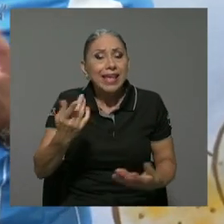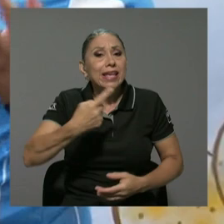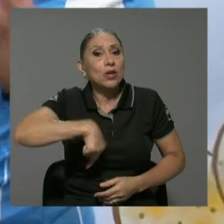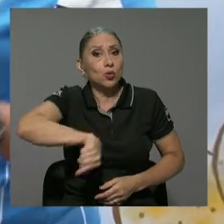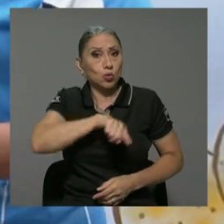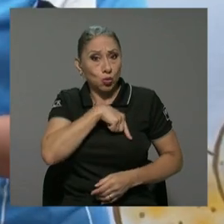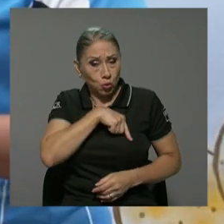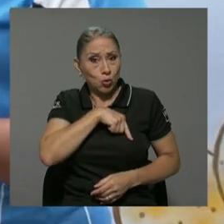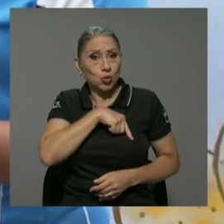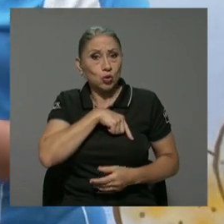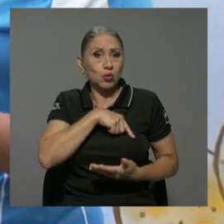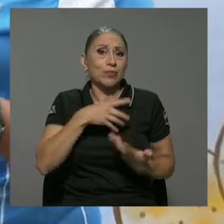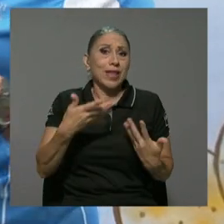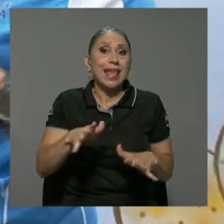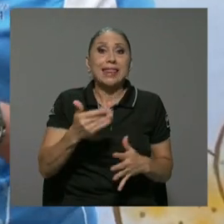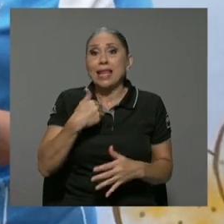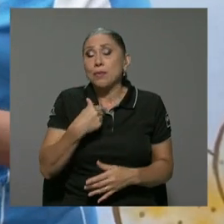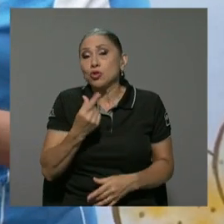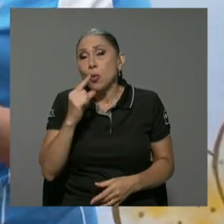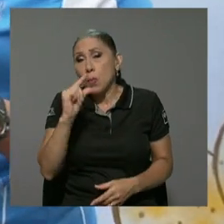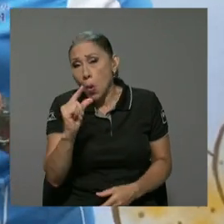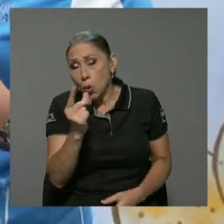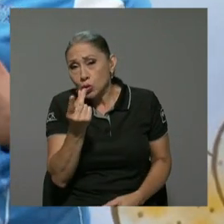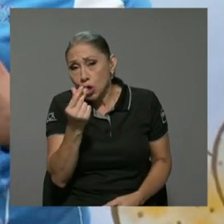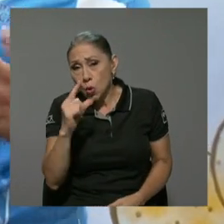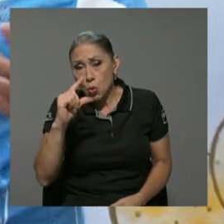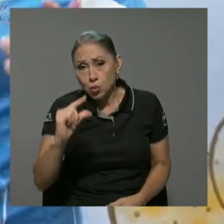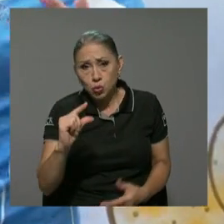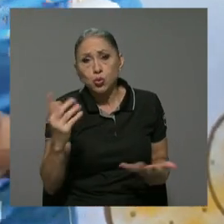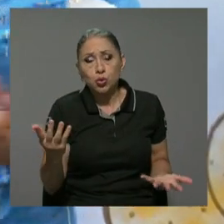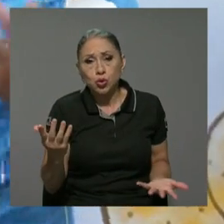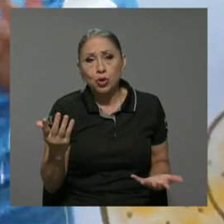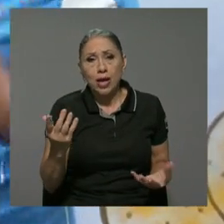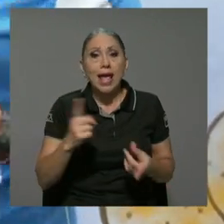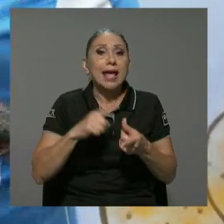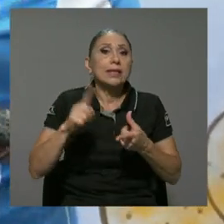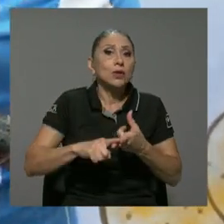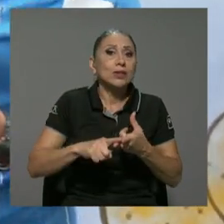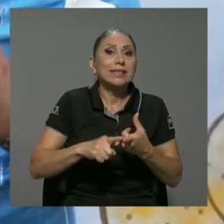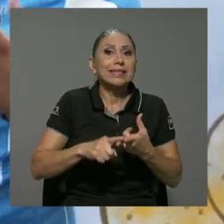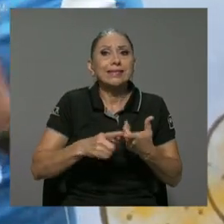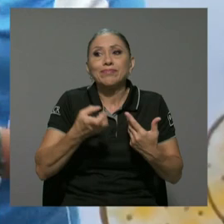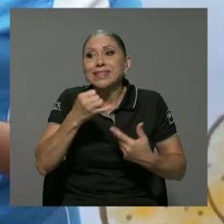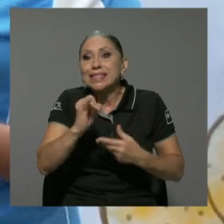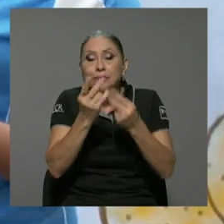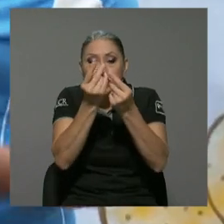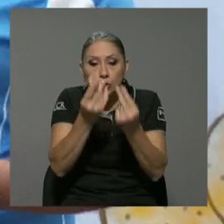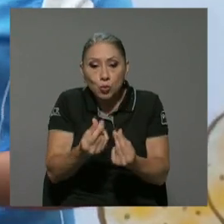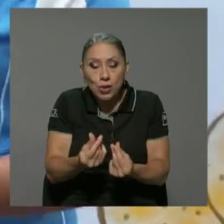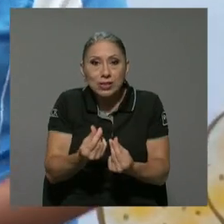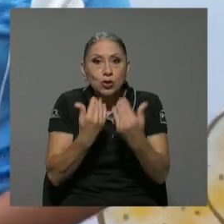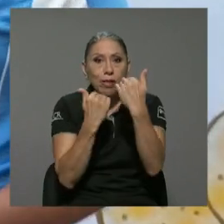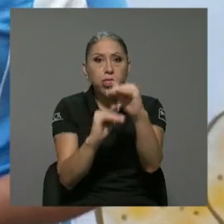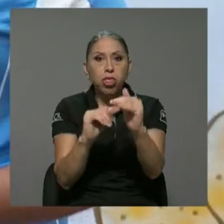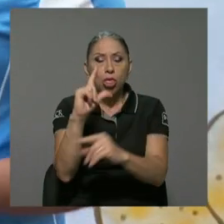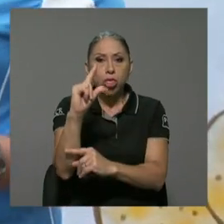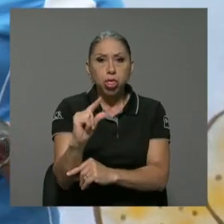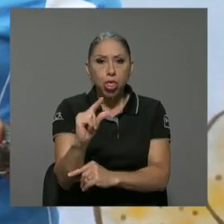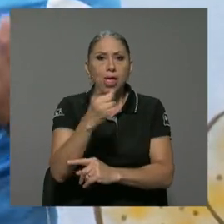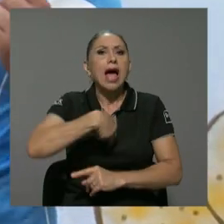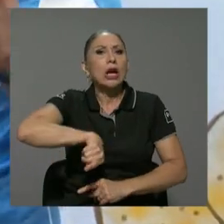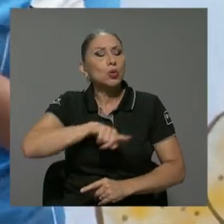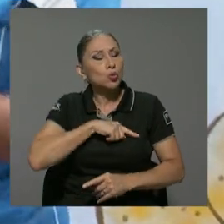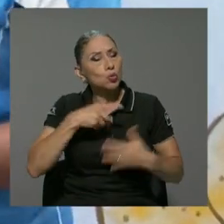sede un poco escasa en recursos, quizás, entonces cuando se trata de recortes a nosotros nos duele bastante,